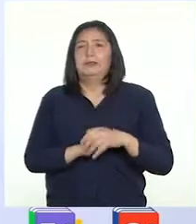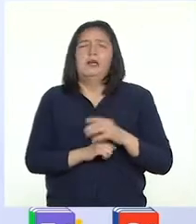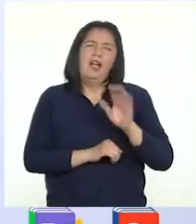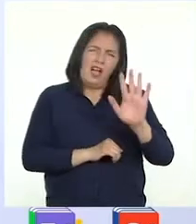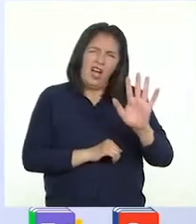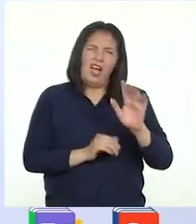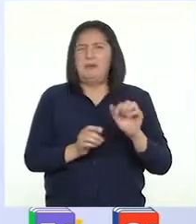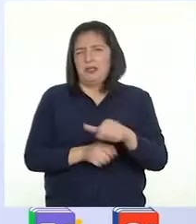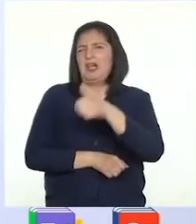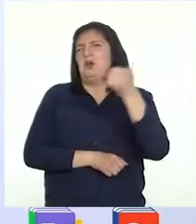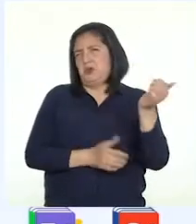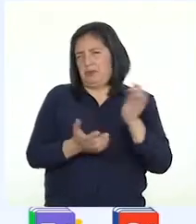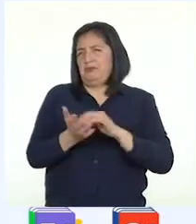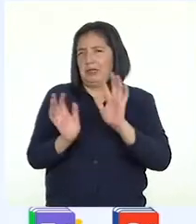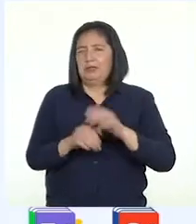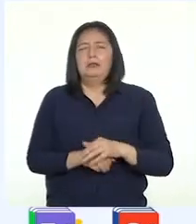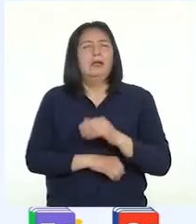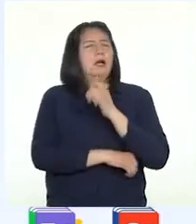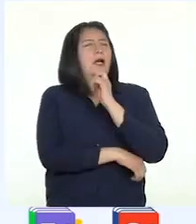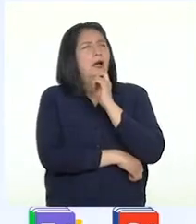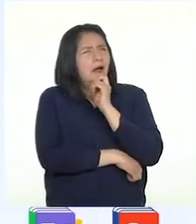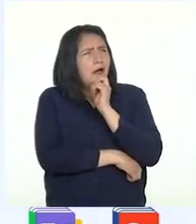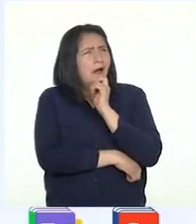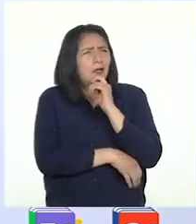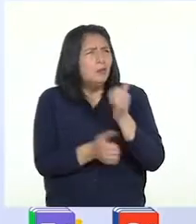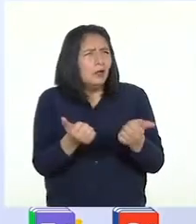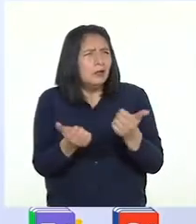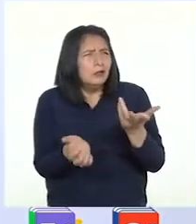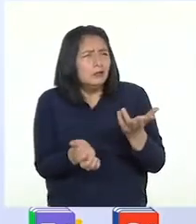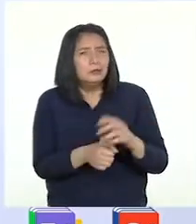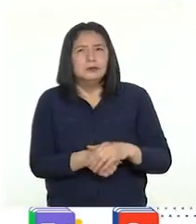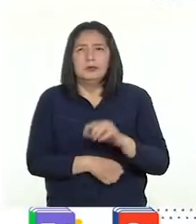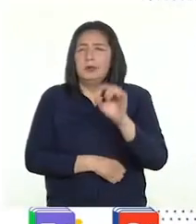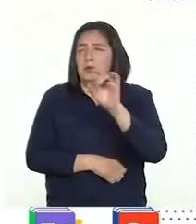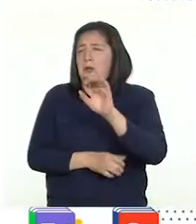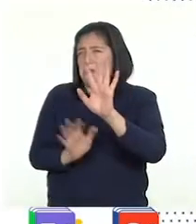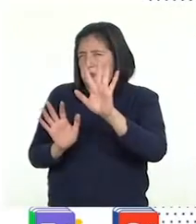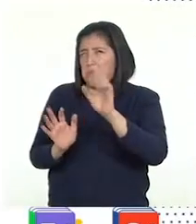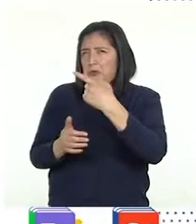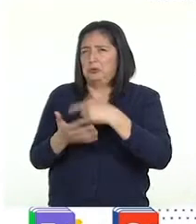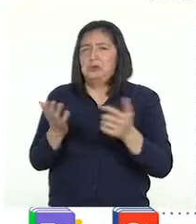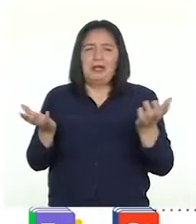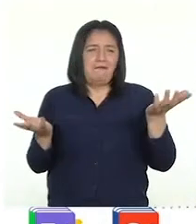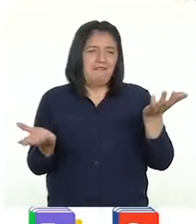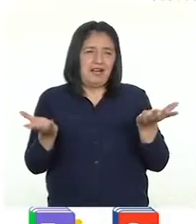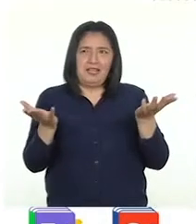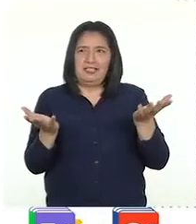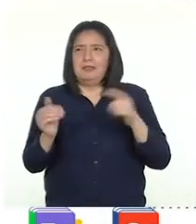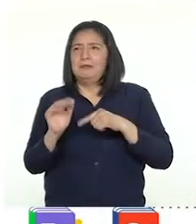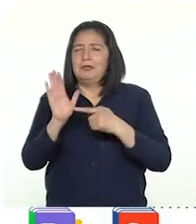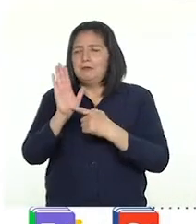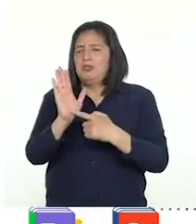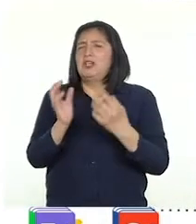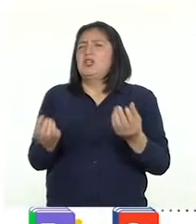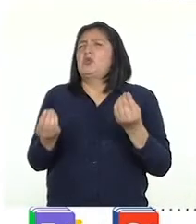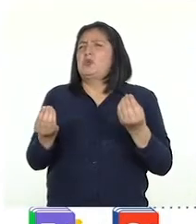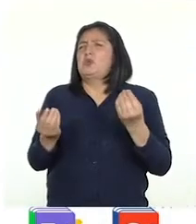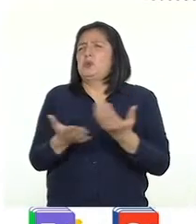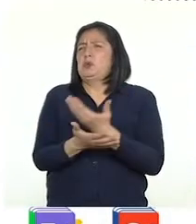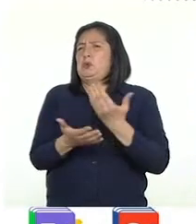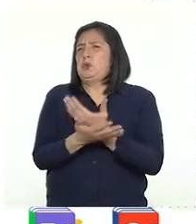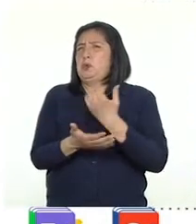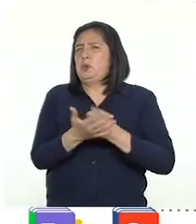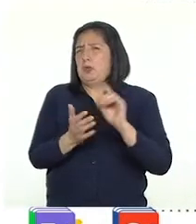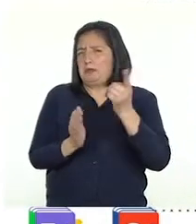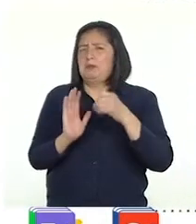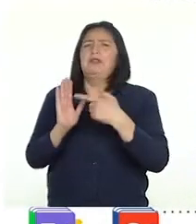Pero hay otro más. Ajá. ¿Y cuál será? Usemos una balanza para mostrar cómo este nuevo